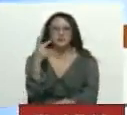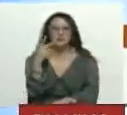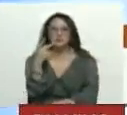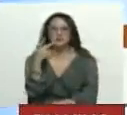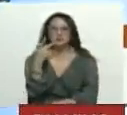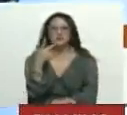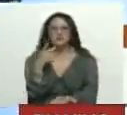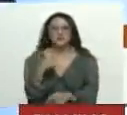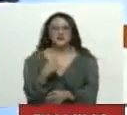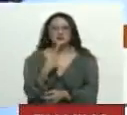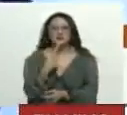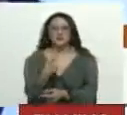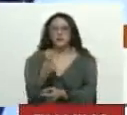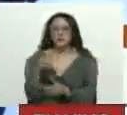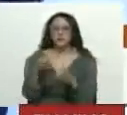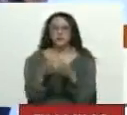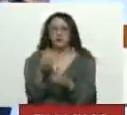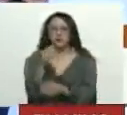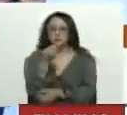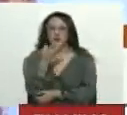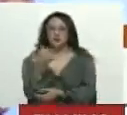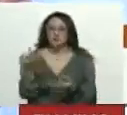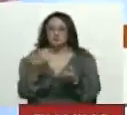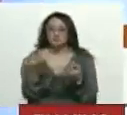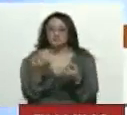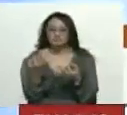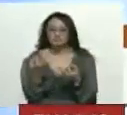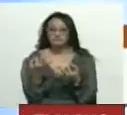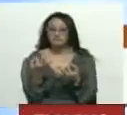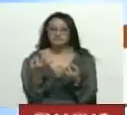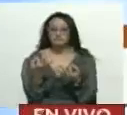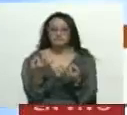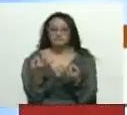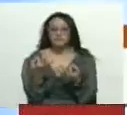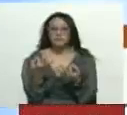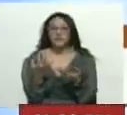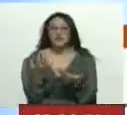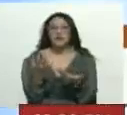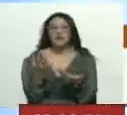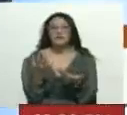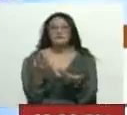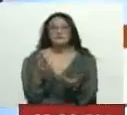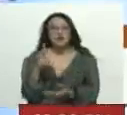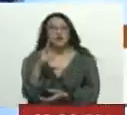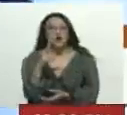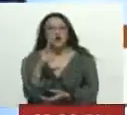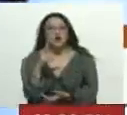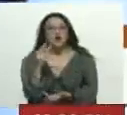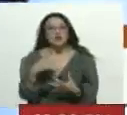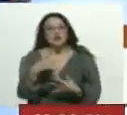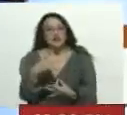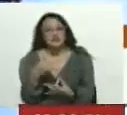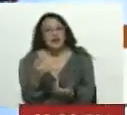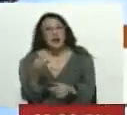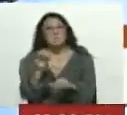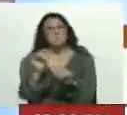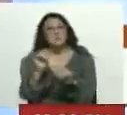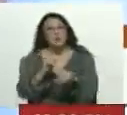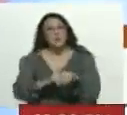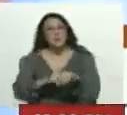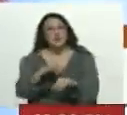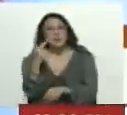decirlo en un discurso bonito pero que realmente no cala en en lo que realmente está y si el momento político